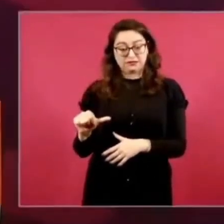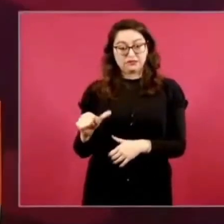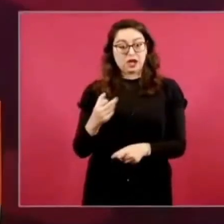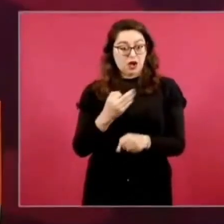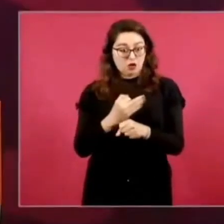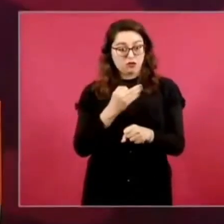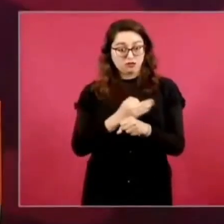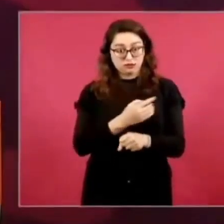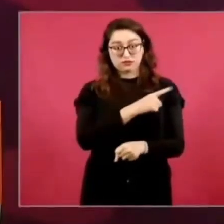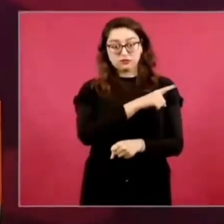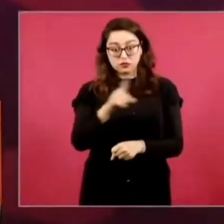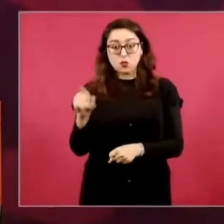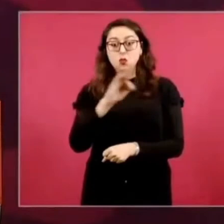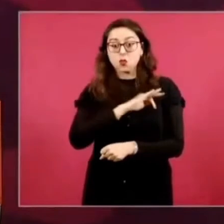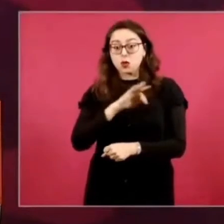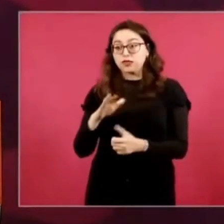hoy